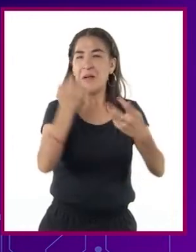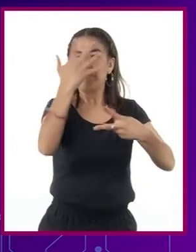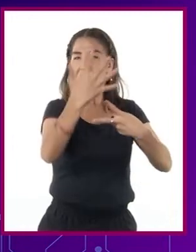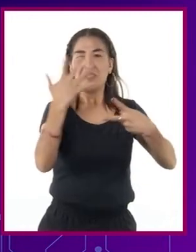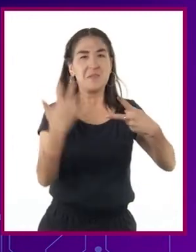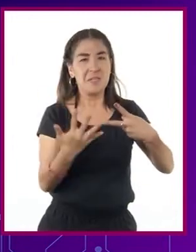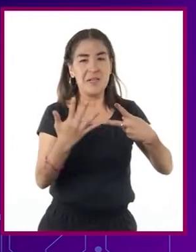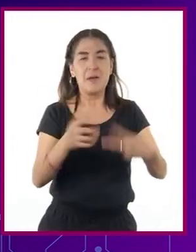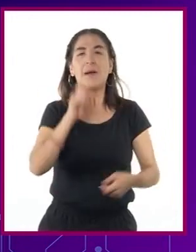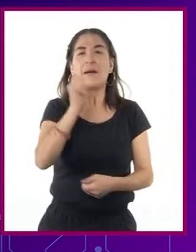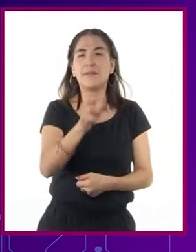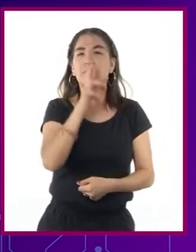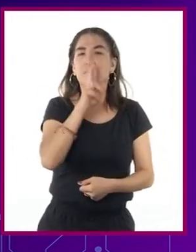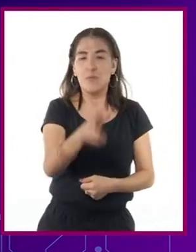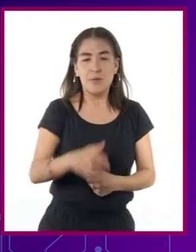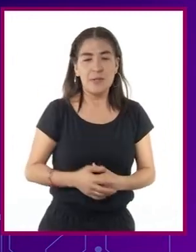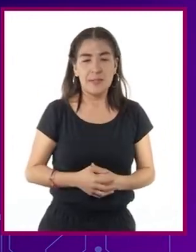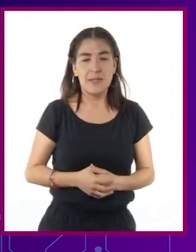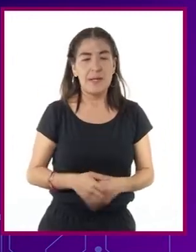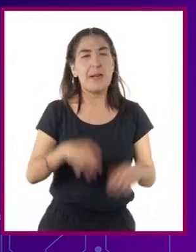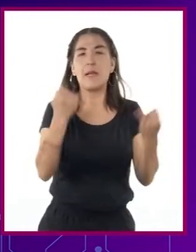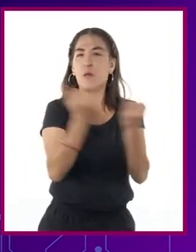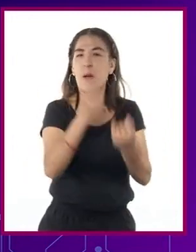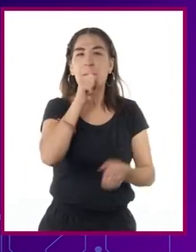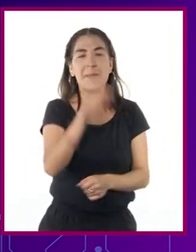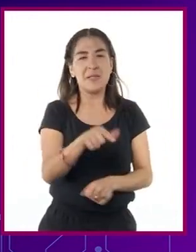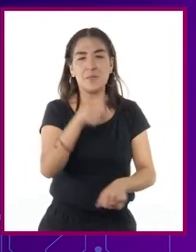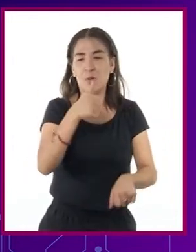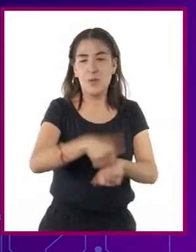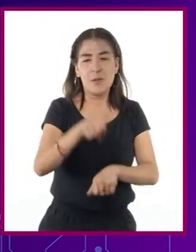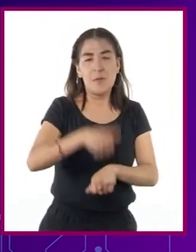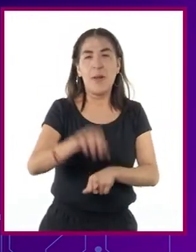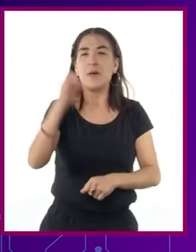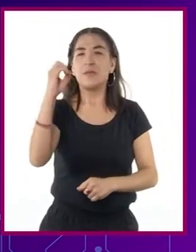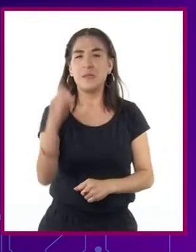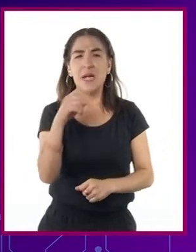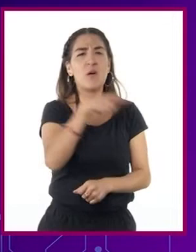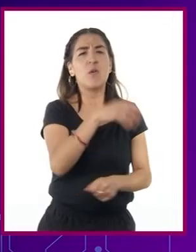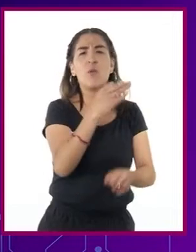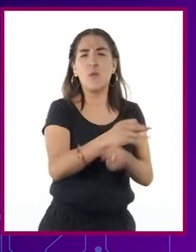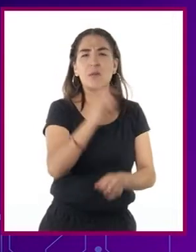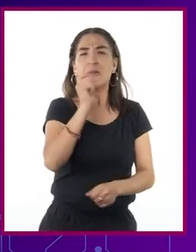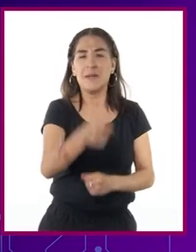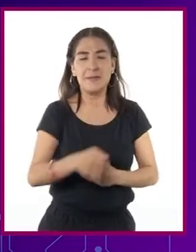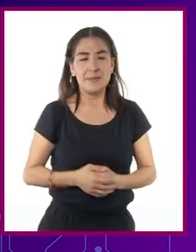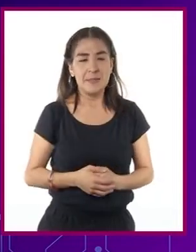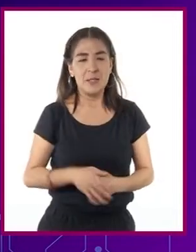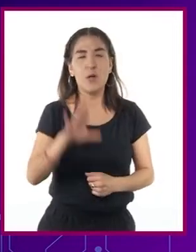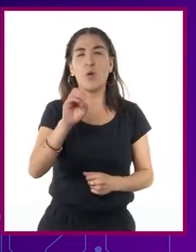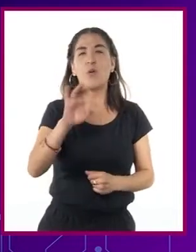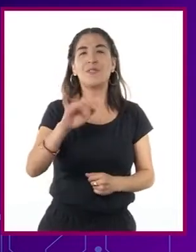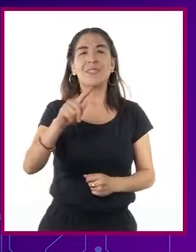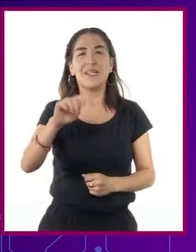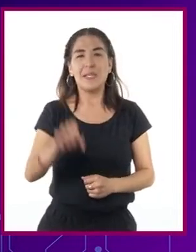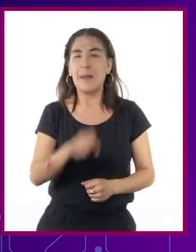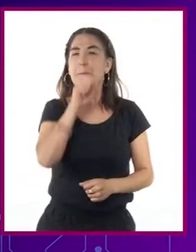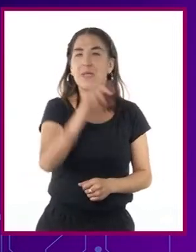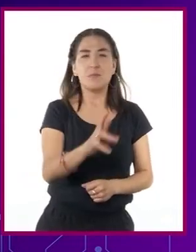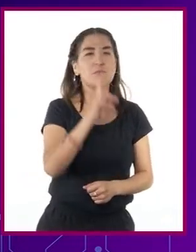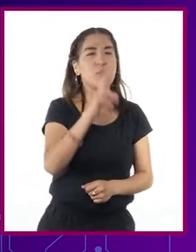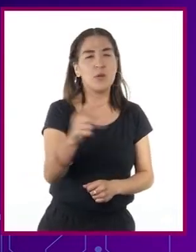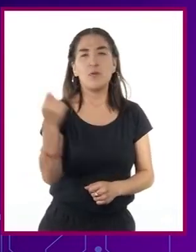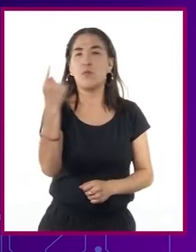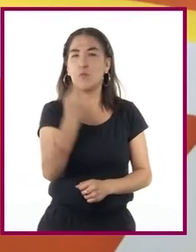lo que se obtuvo un cociente con exponente igual a 0. En este caso vimos que el cociente también resulta con resultado